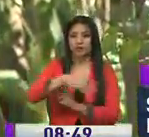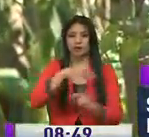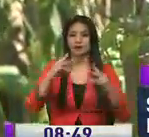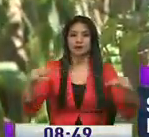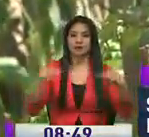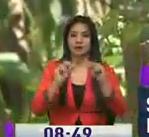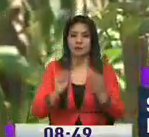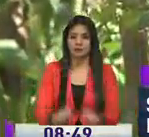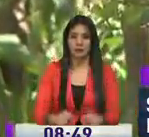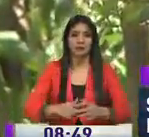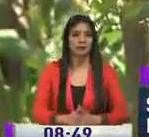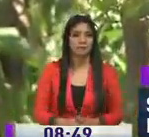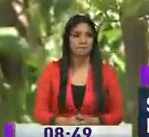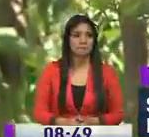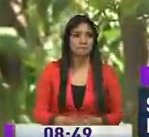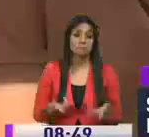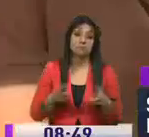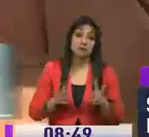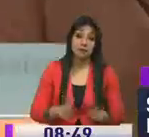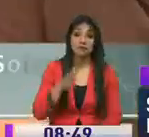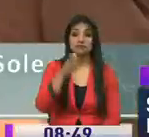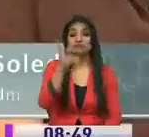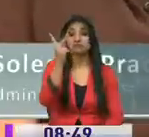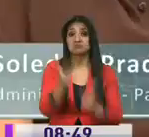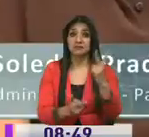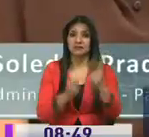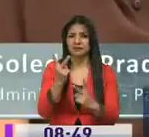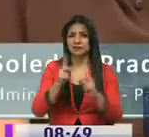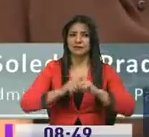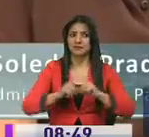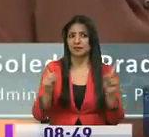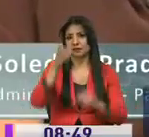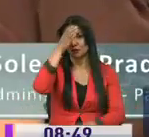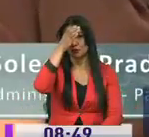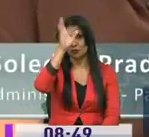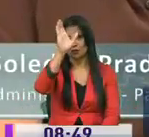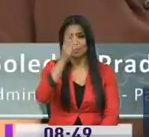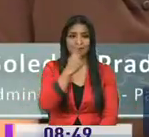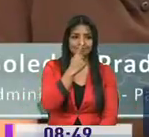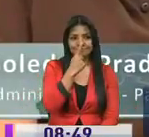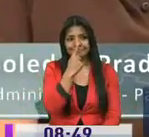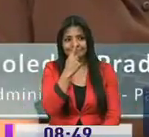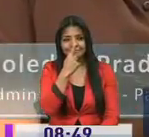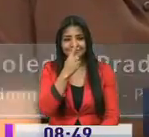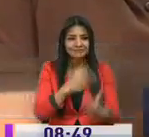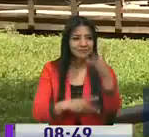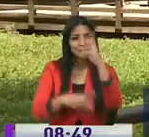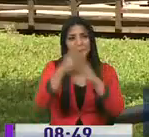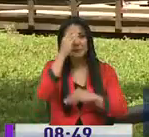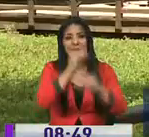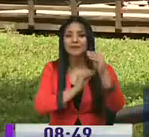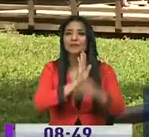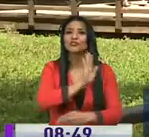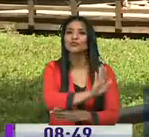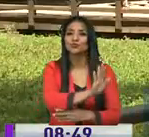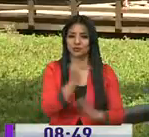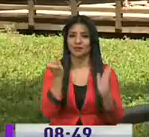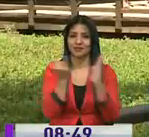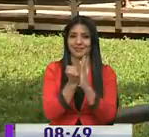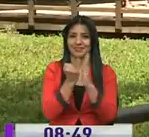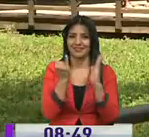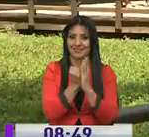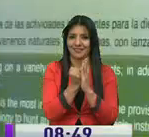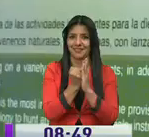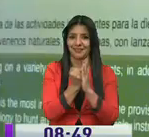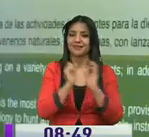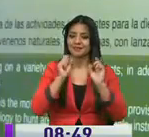natural. Y obviamente cuando visitan las nacionalidades es ese interés por conocer un poquito más de lo que nos representa,